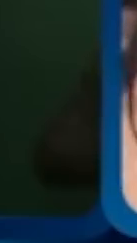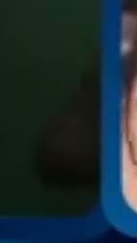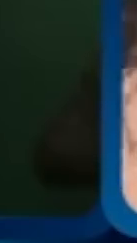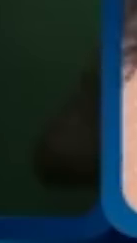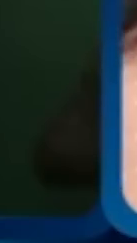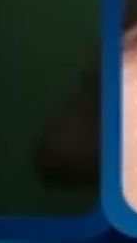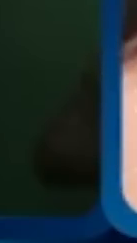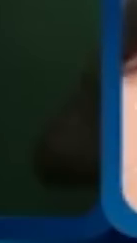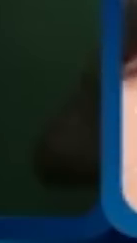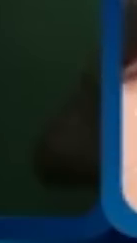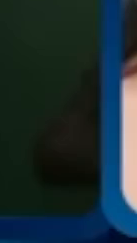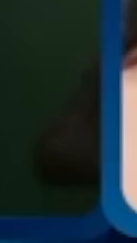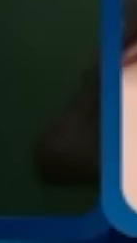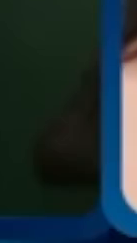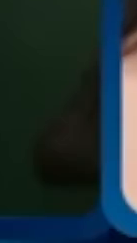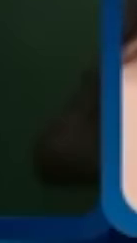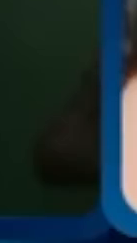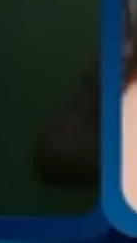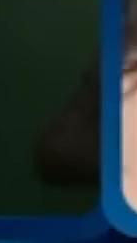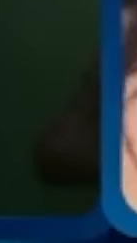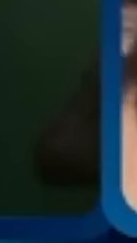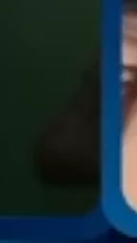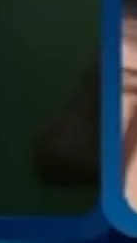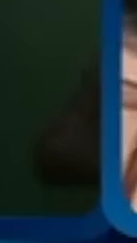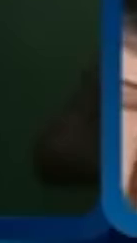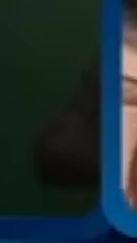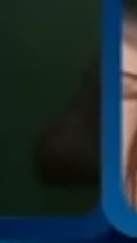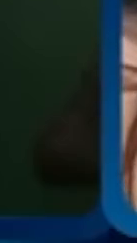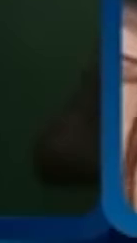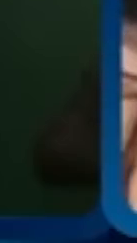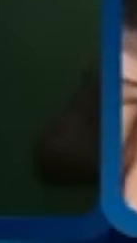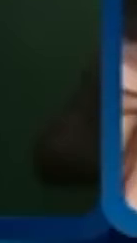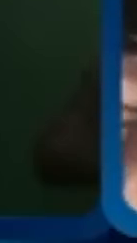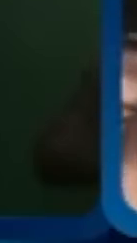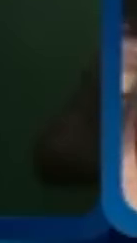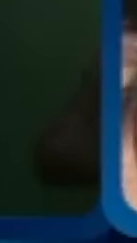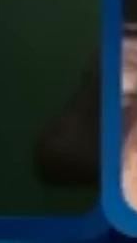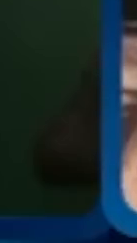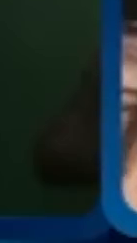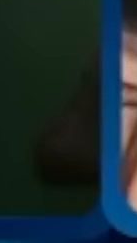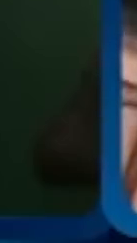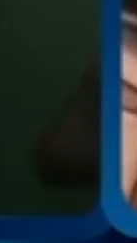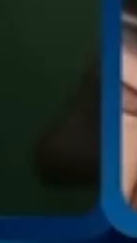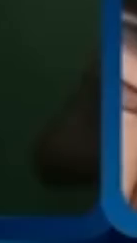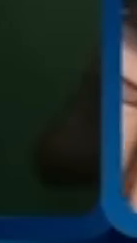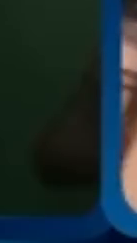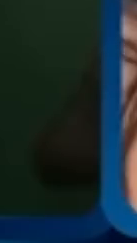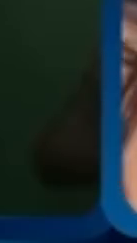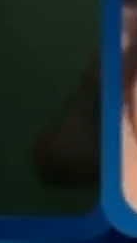posición de lópez obrador bueno pues aquí el presidente habla de que siguen los golpeteos y que vale quieren sacar